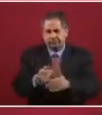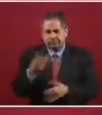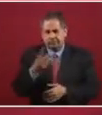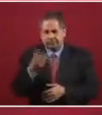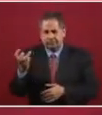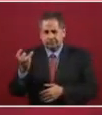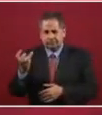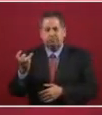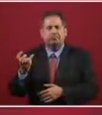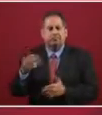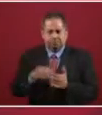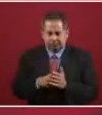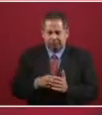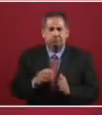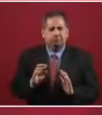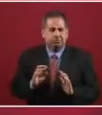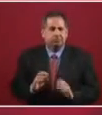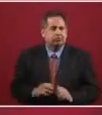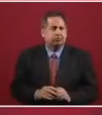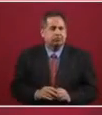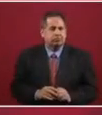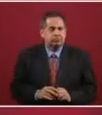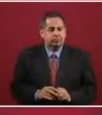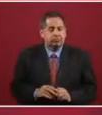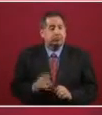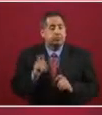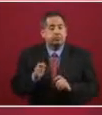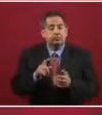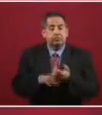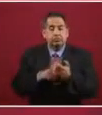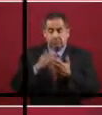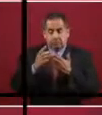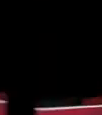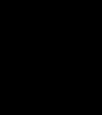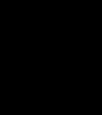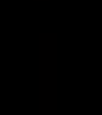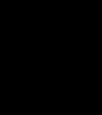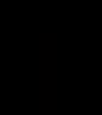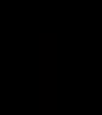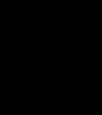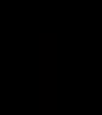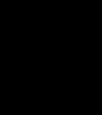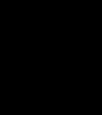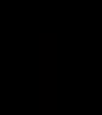a las 300 mil en el caso del nivel universitario.